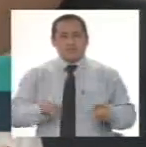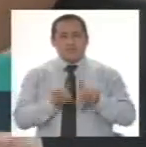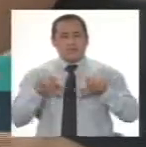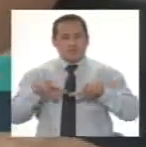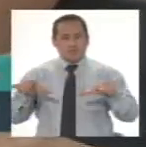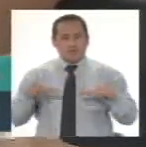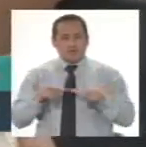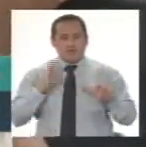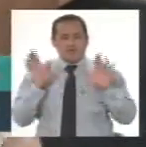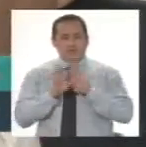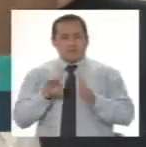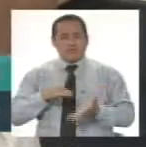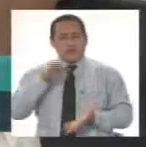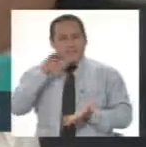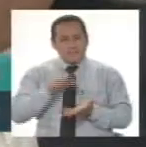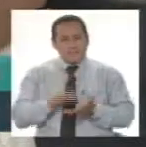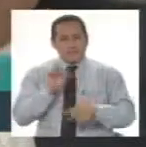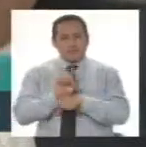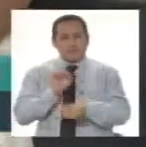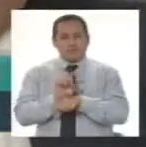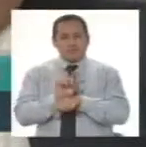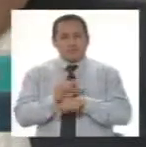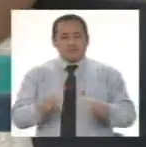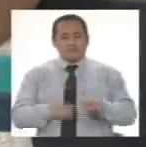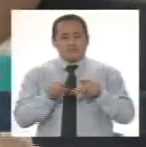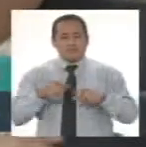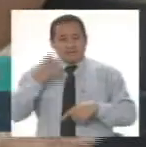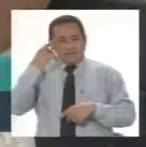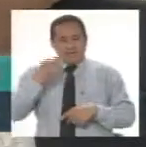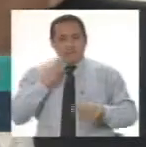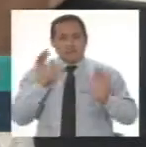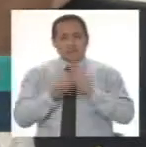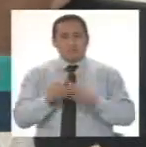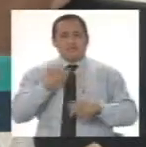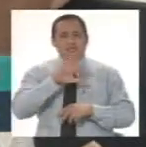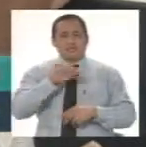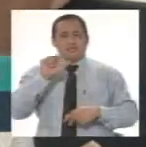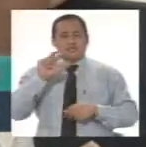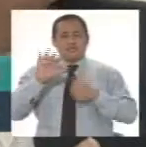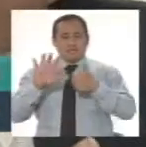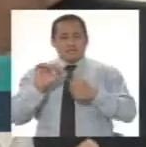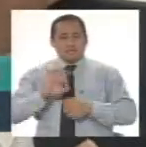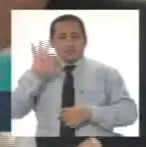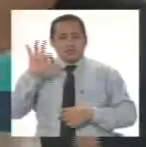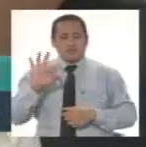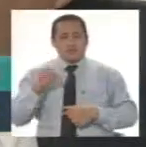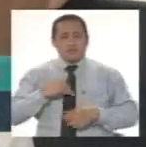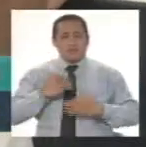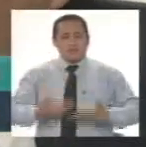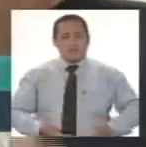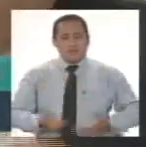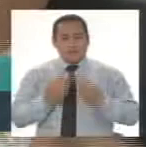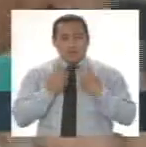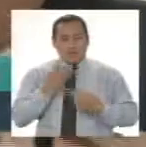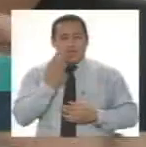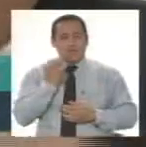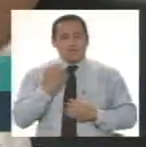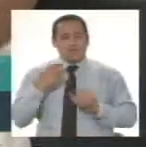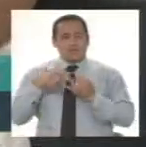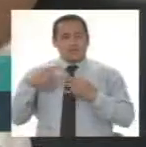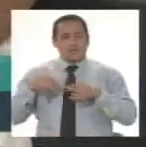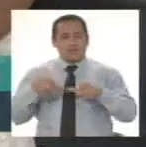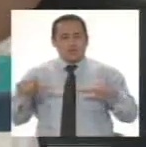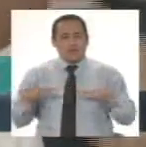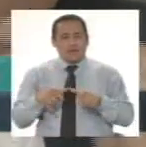zonas donde hay una menor educación se estima que más o menos el 56% de embarazos ocurre en adolescentes en esta zona